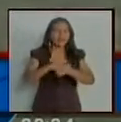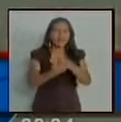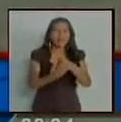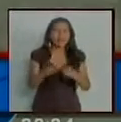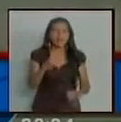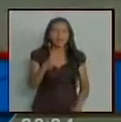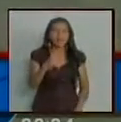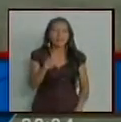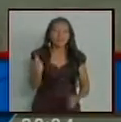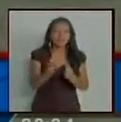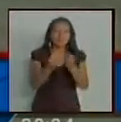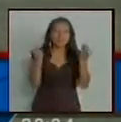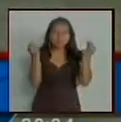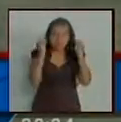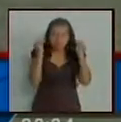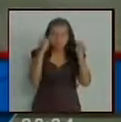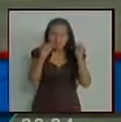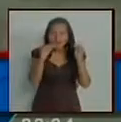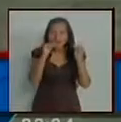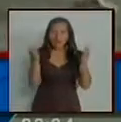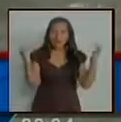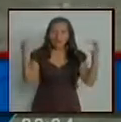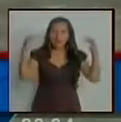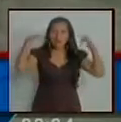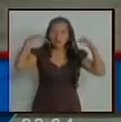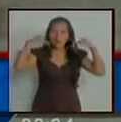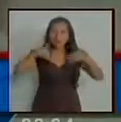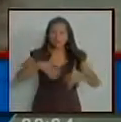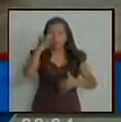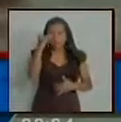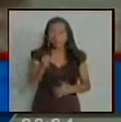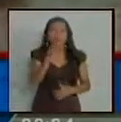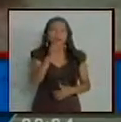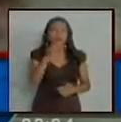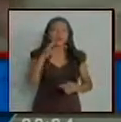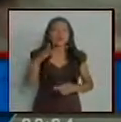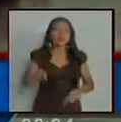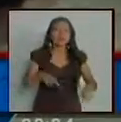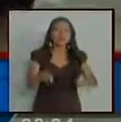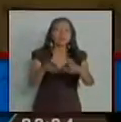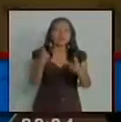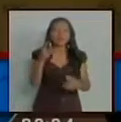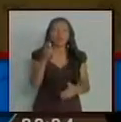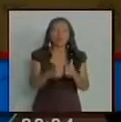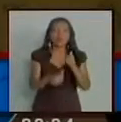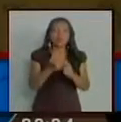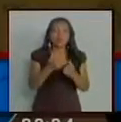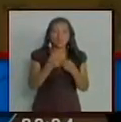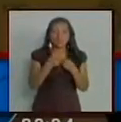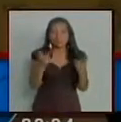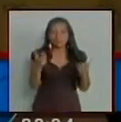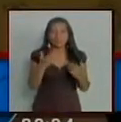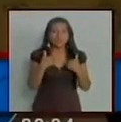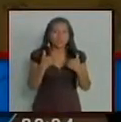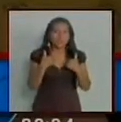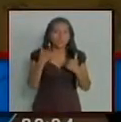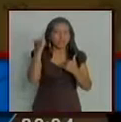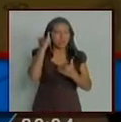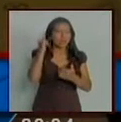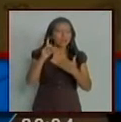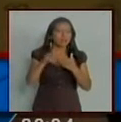el agua ingrese, ¿no? Especialmente el agua del río es muy causa de muchas infecciones dentro del